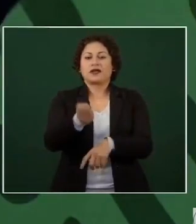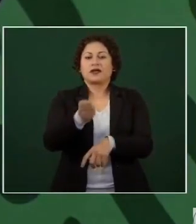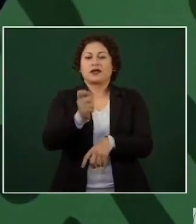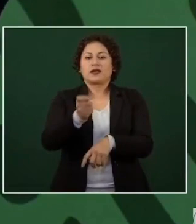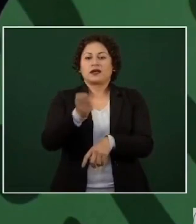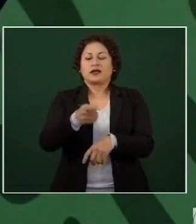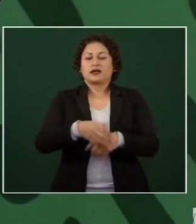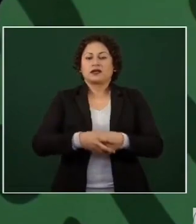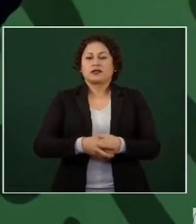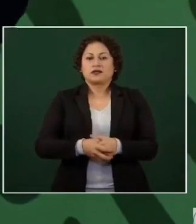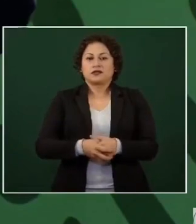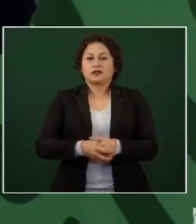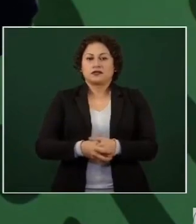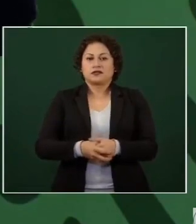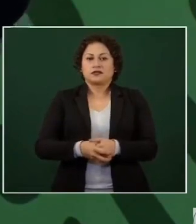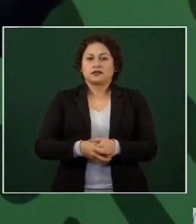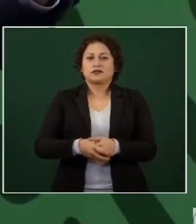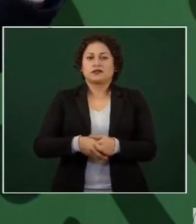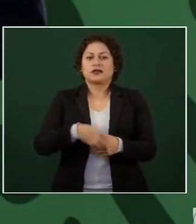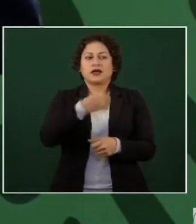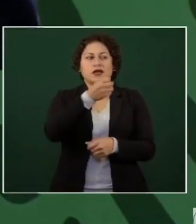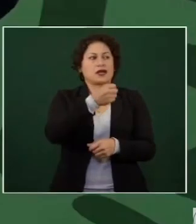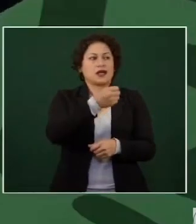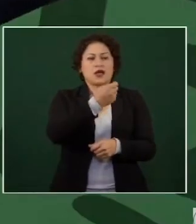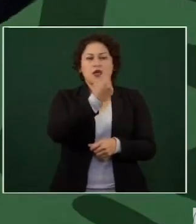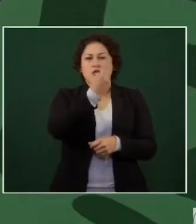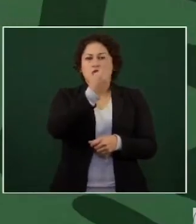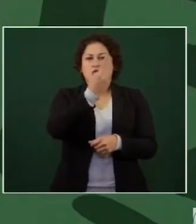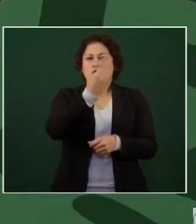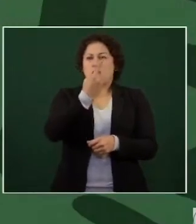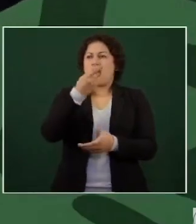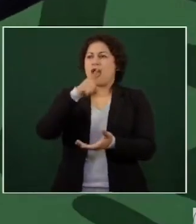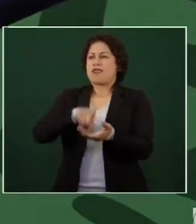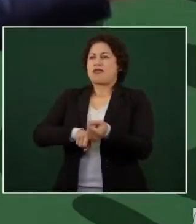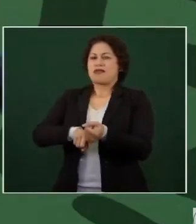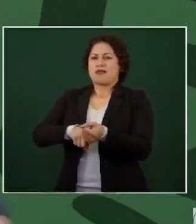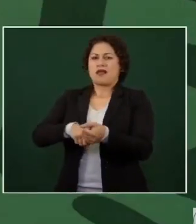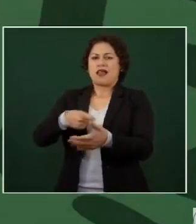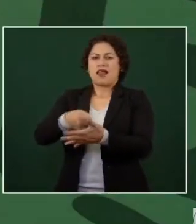Narro esté ahí de dirigente opositor y que